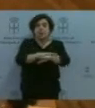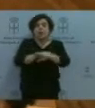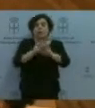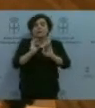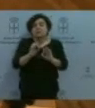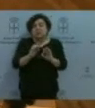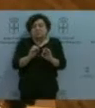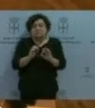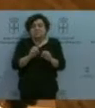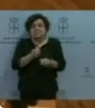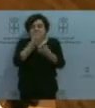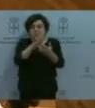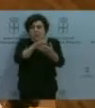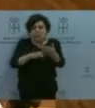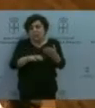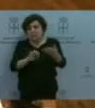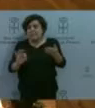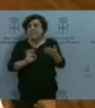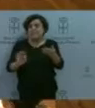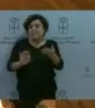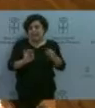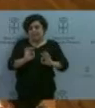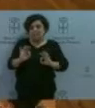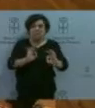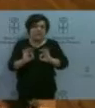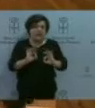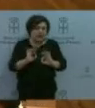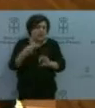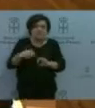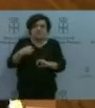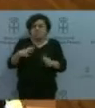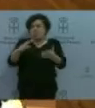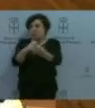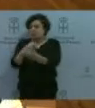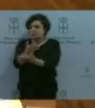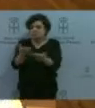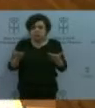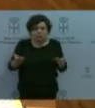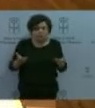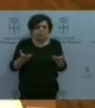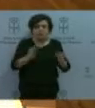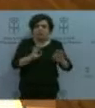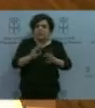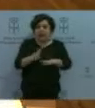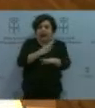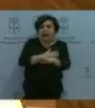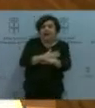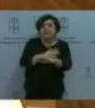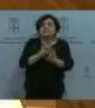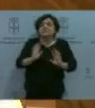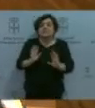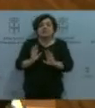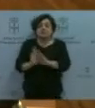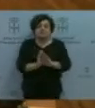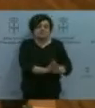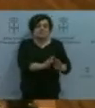solemos hacer cada uno de nosotros cuando llegamos a este tipo de debates, pero la verdad que voy a dejarla aquí porque con el ejemplo que acabamos